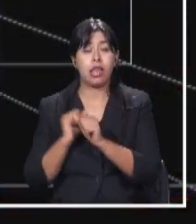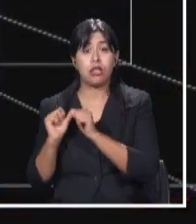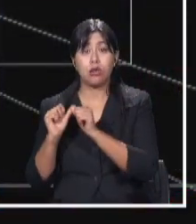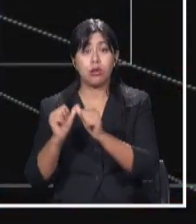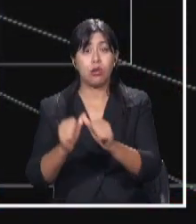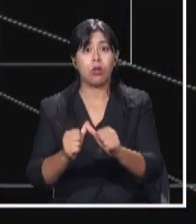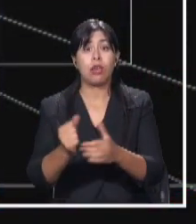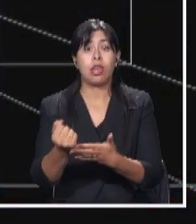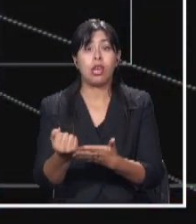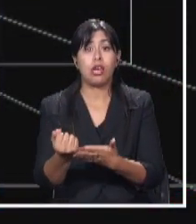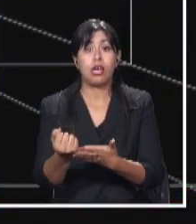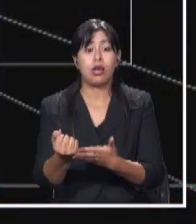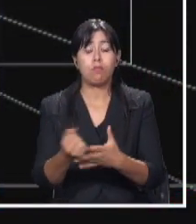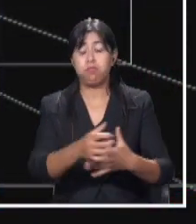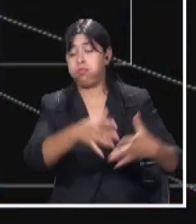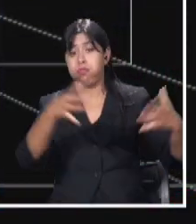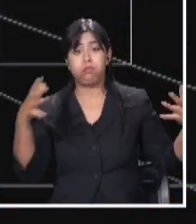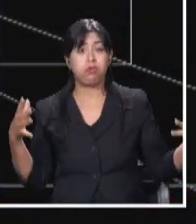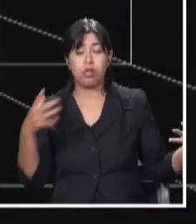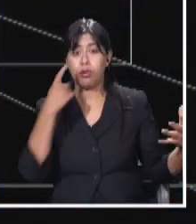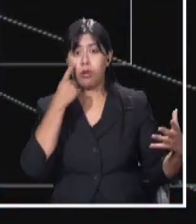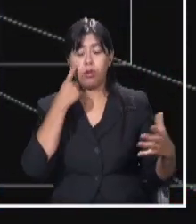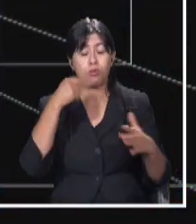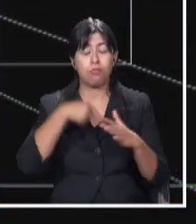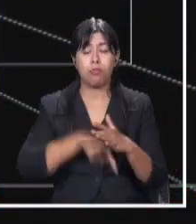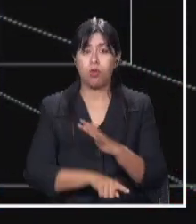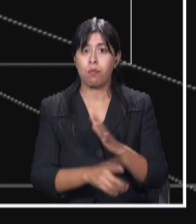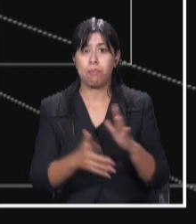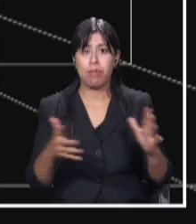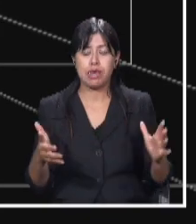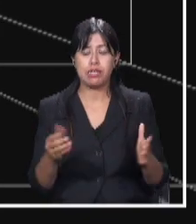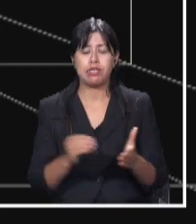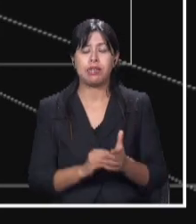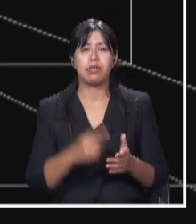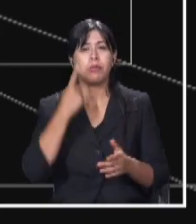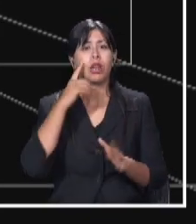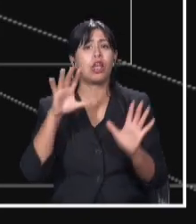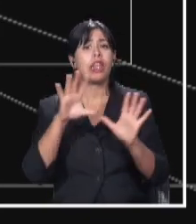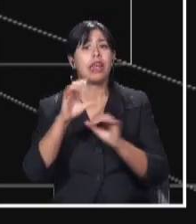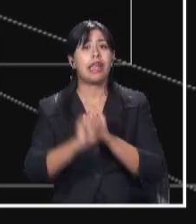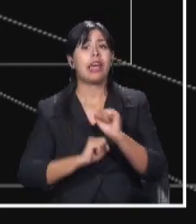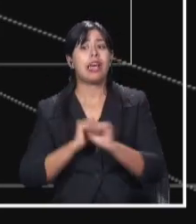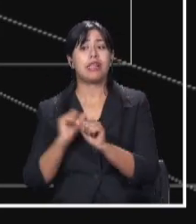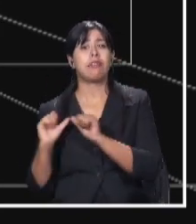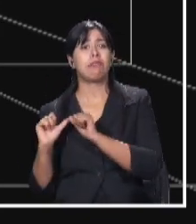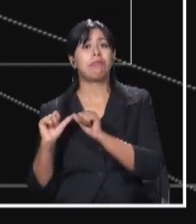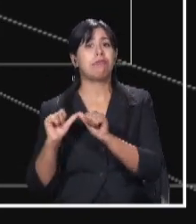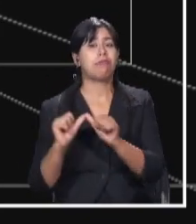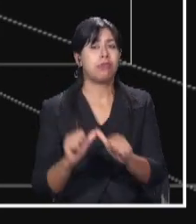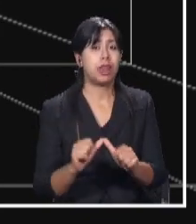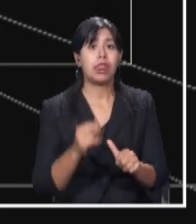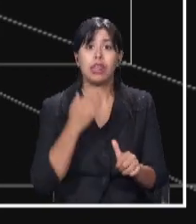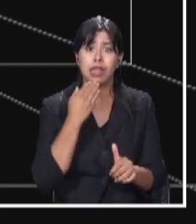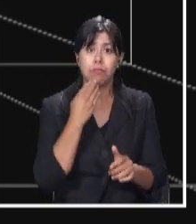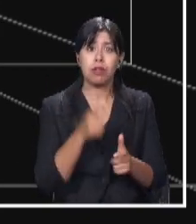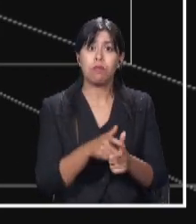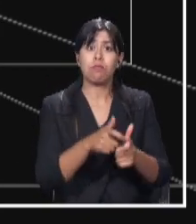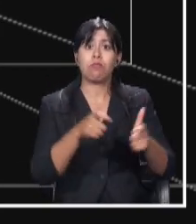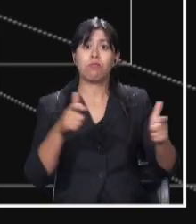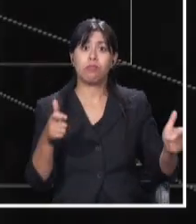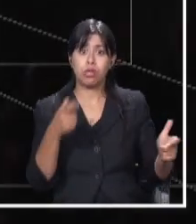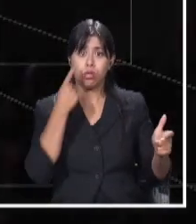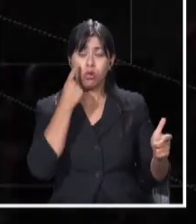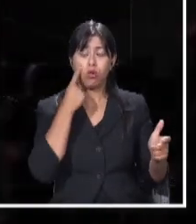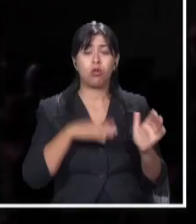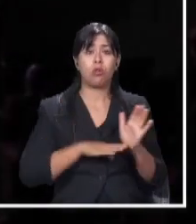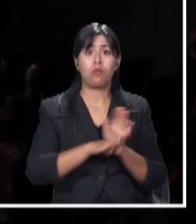forma gigantesca. ¿Ya? Pero en los últimos 10 años también hay otro conocimiento que ha aumentado de forma gigantesca,